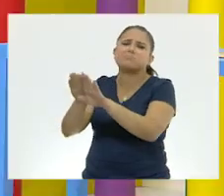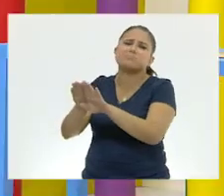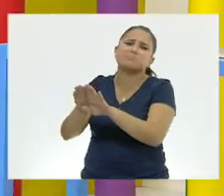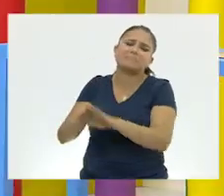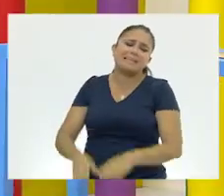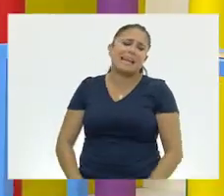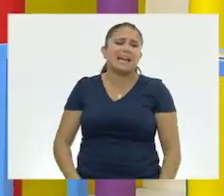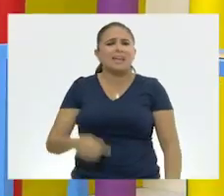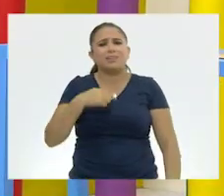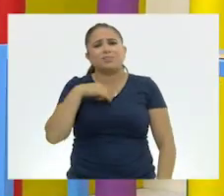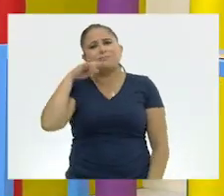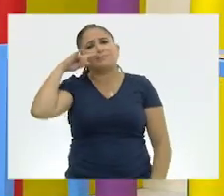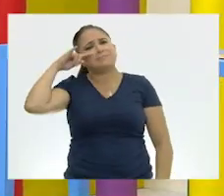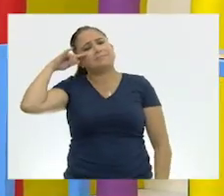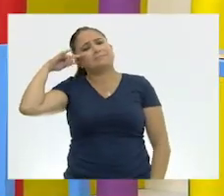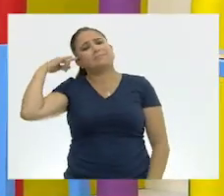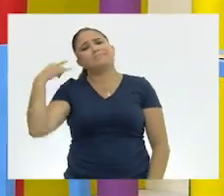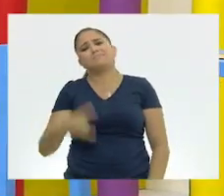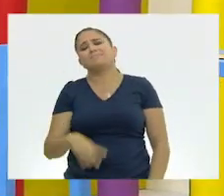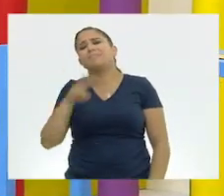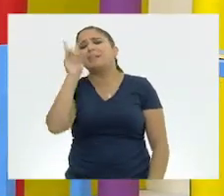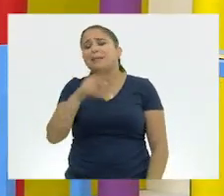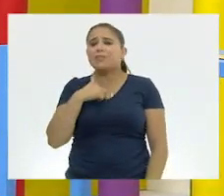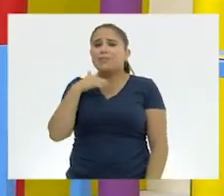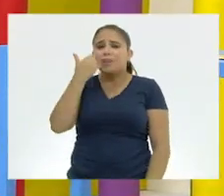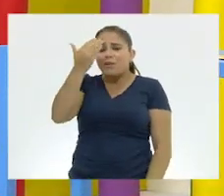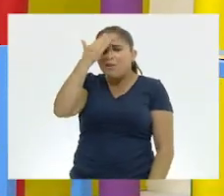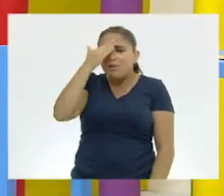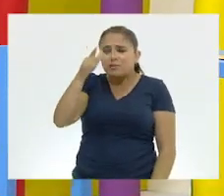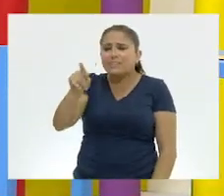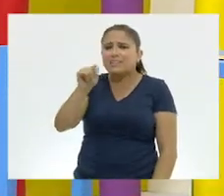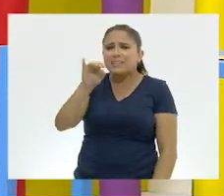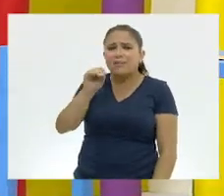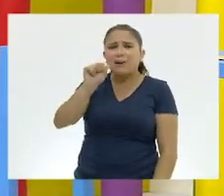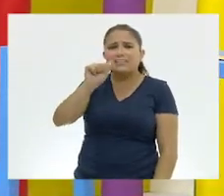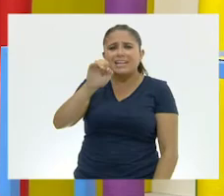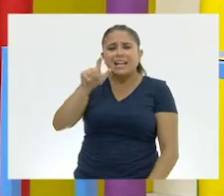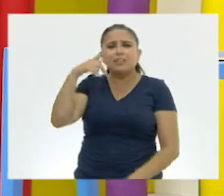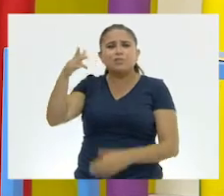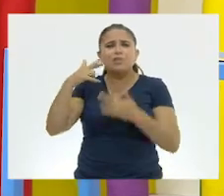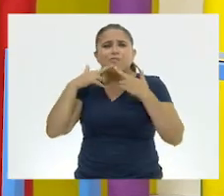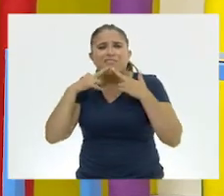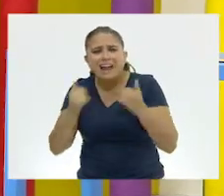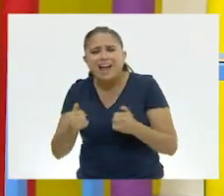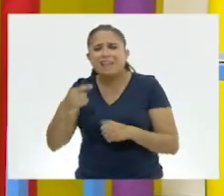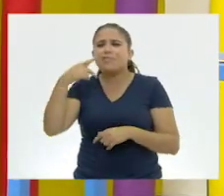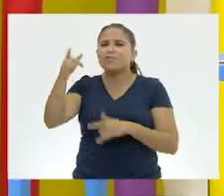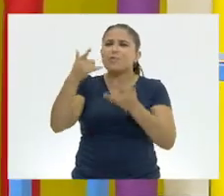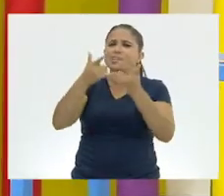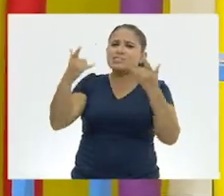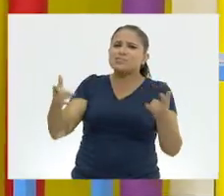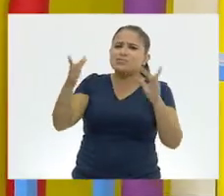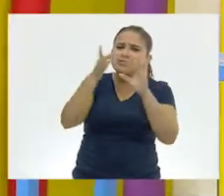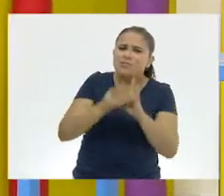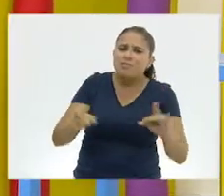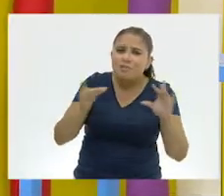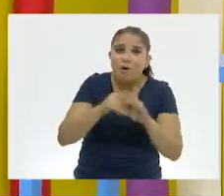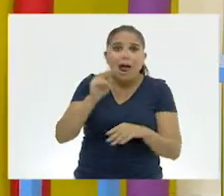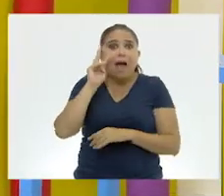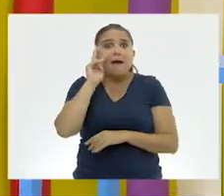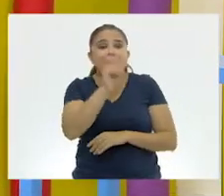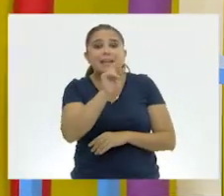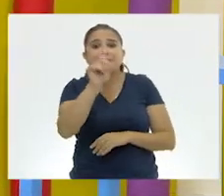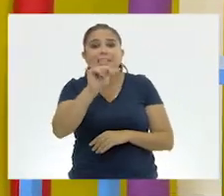muy desilusionada. Yo tenía muchas ganas de conocer el rancho del tío Asael, de escuchar sus historias, de ver Zacatlán de